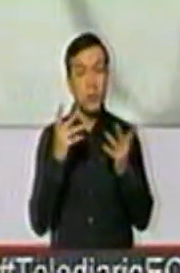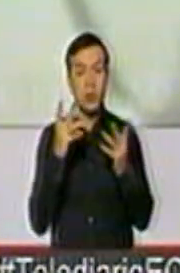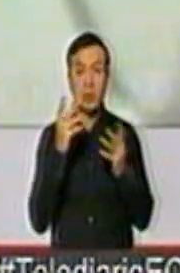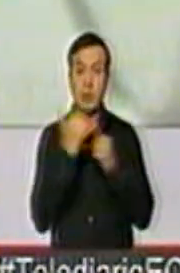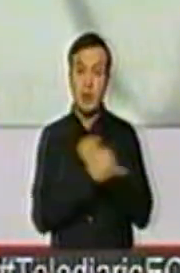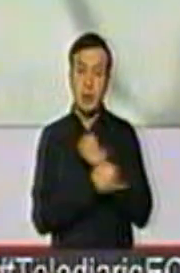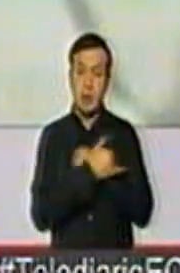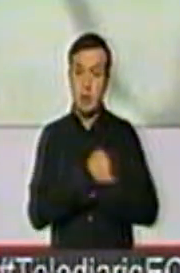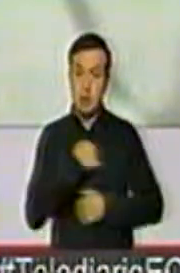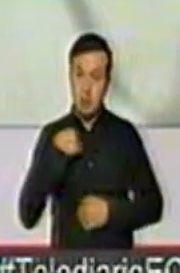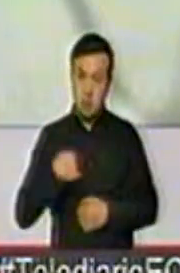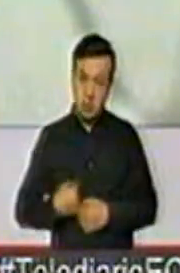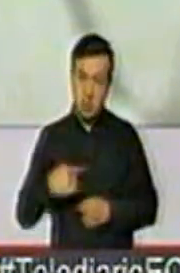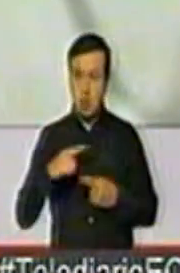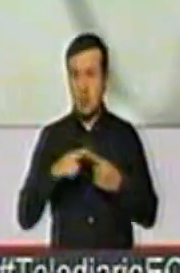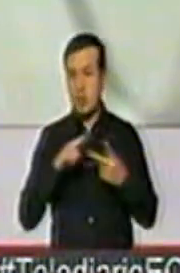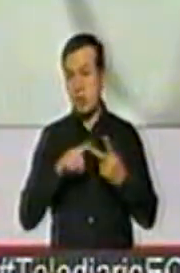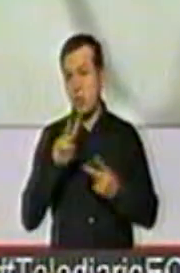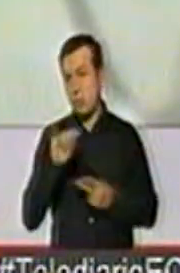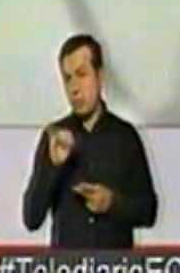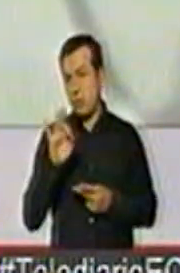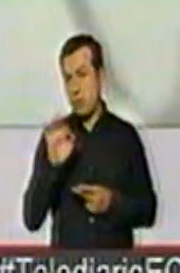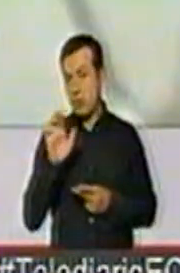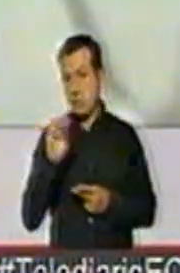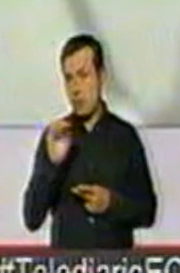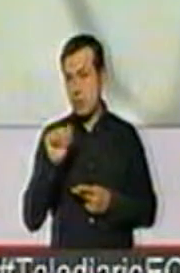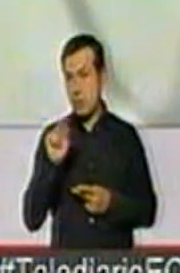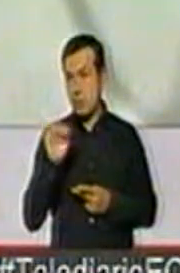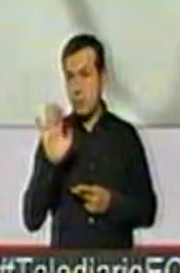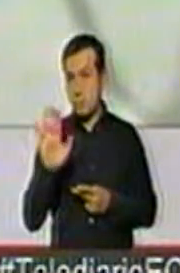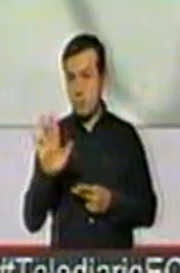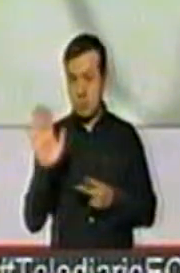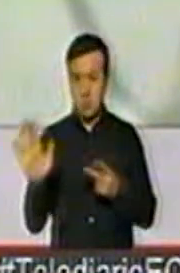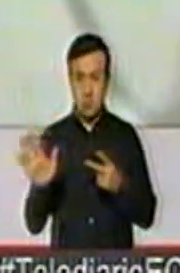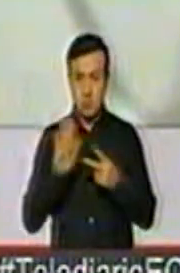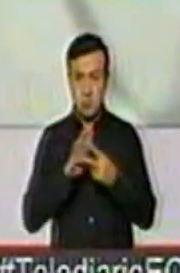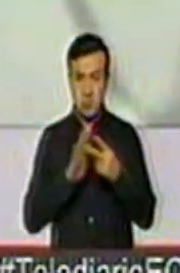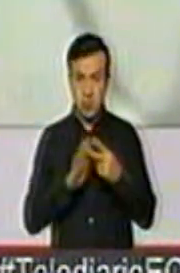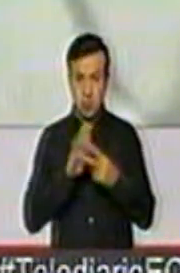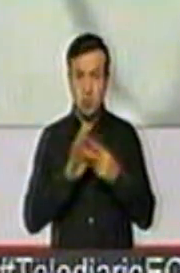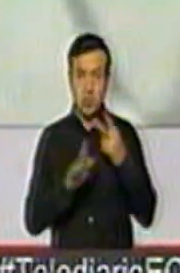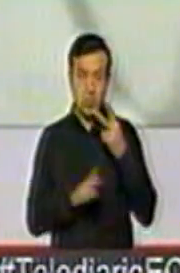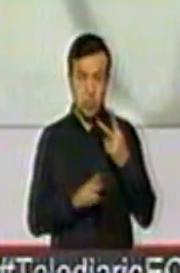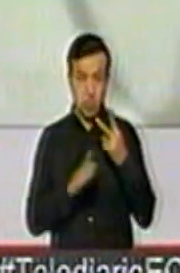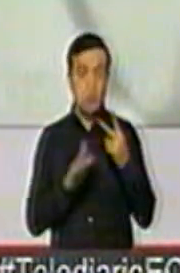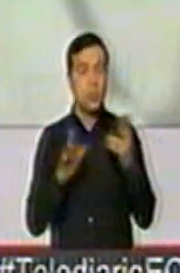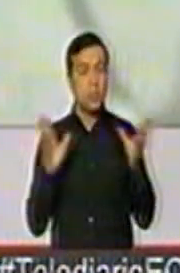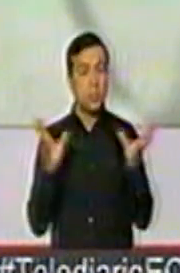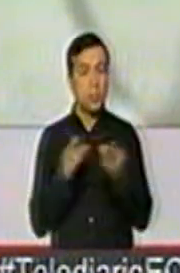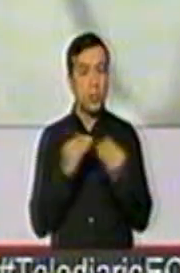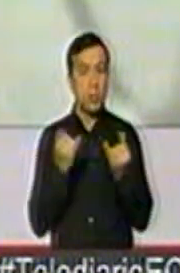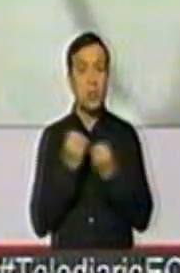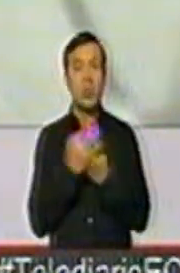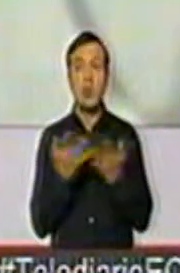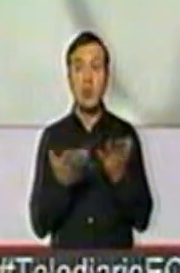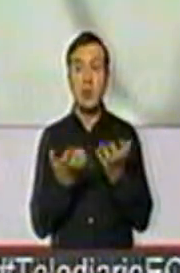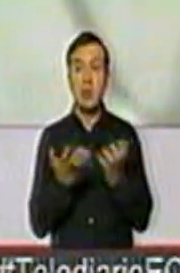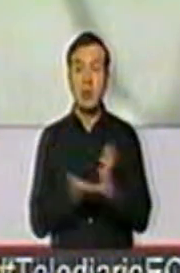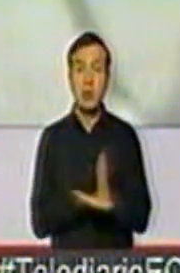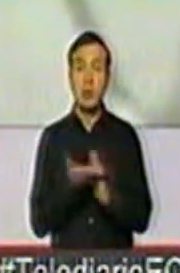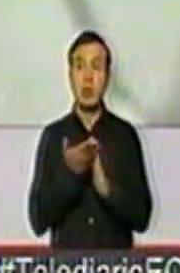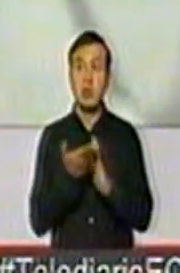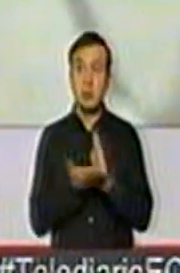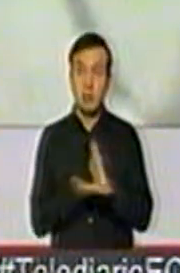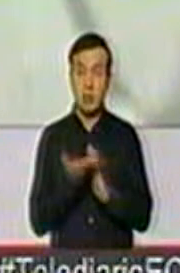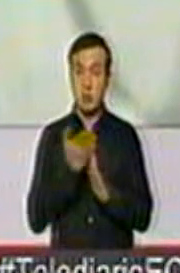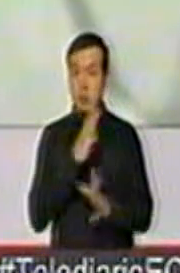China y Vietnam. Recordemos que mucho del camarón que se iba a Vietnam pasa también a China. Para este año se esperaba que esa cifra se incremente